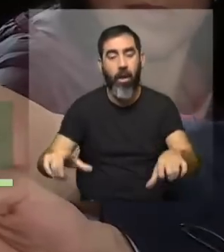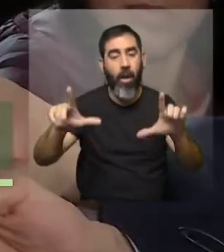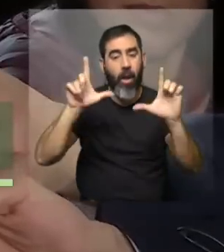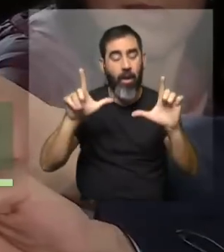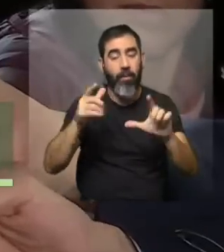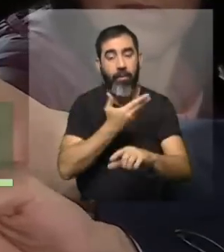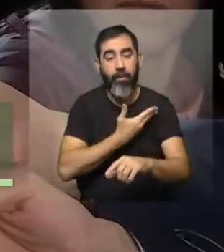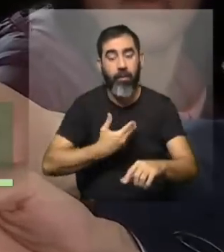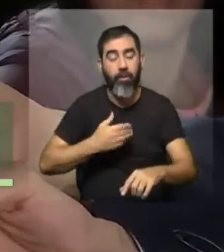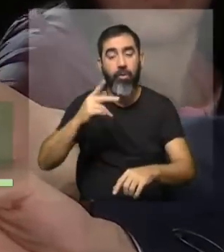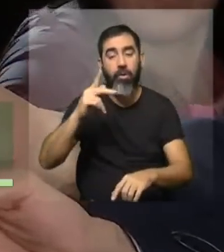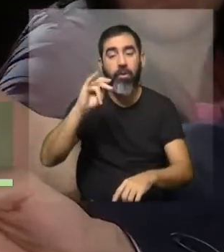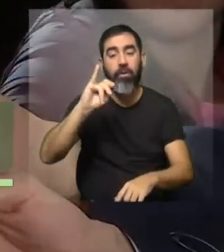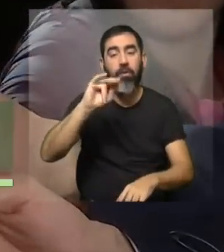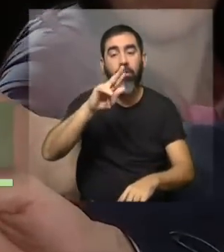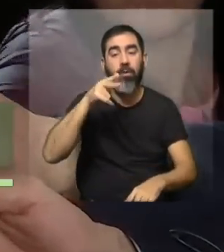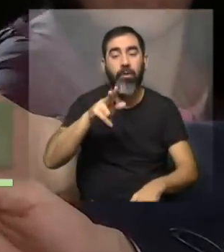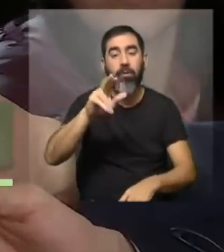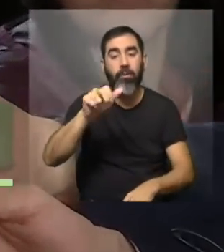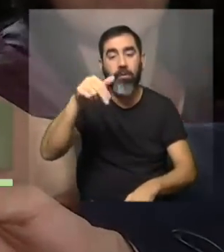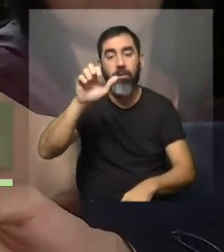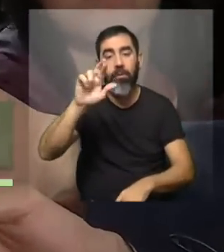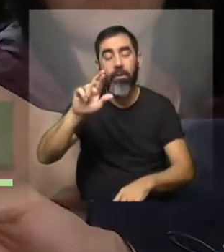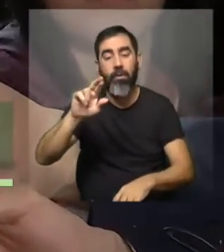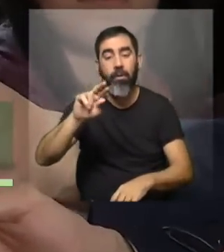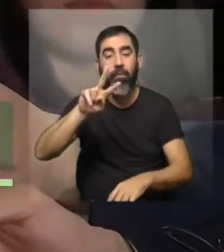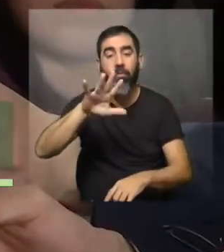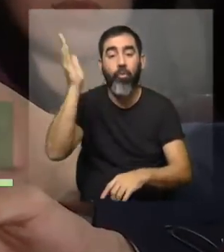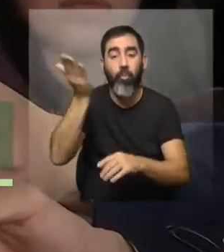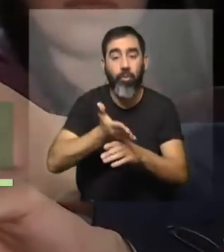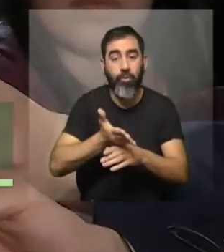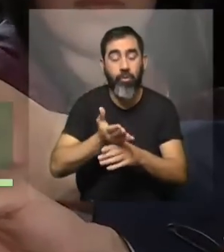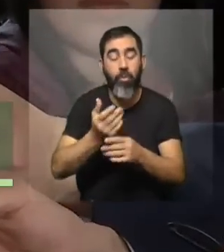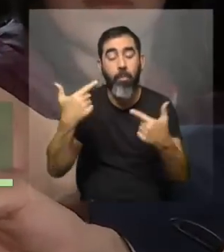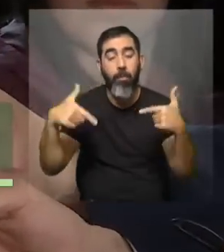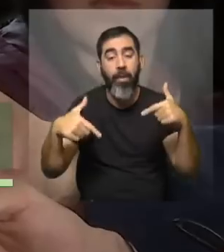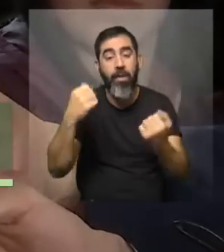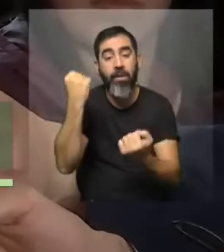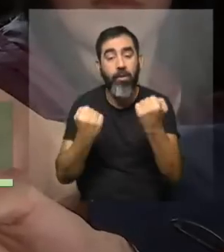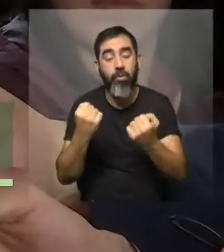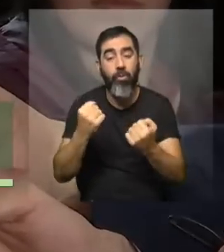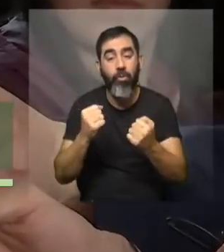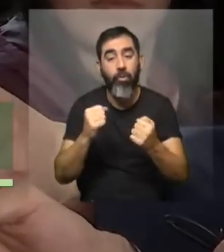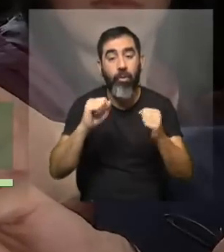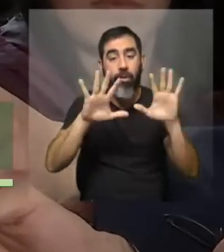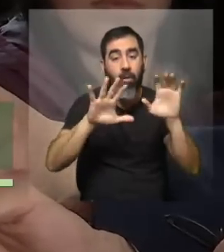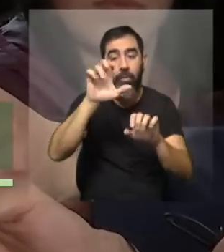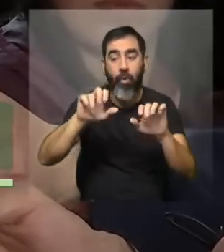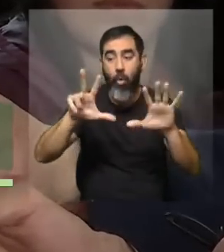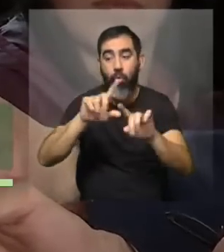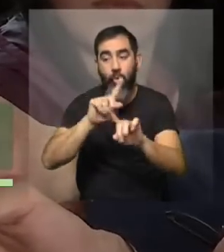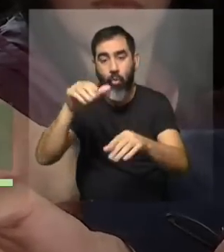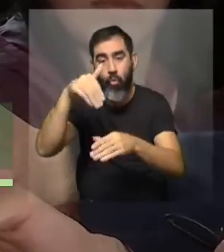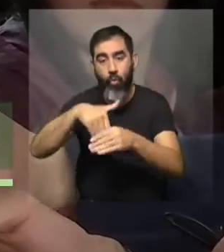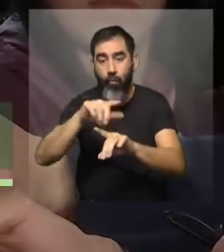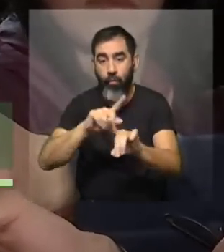del kirchnerismo tuvieron una cuarta parte de los votos y el ministro de economía ocho de cada diez no lo votaron